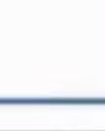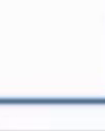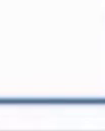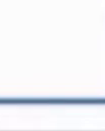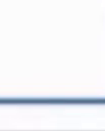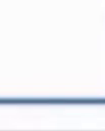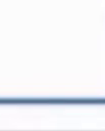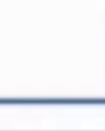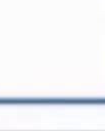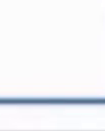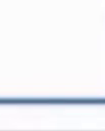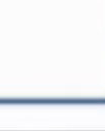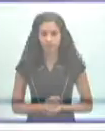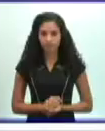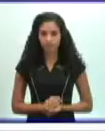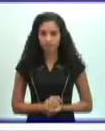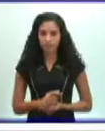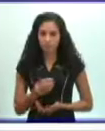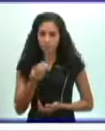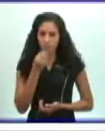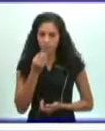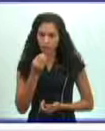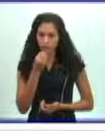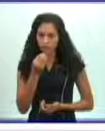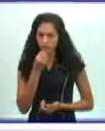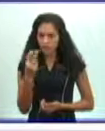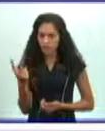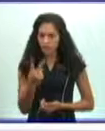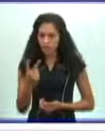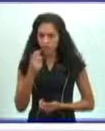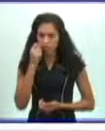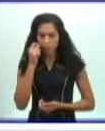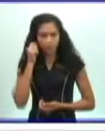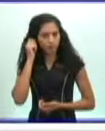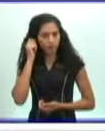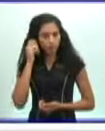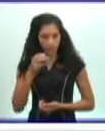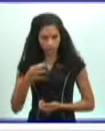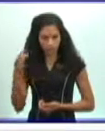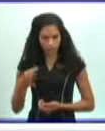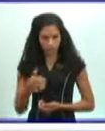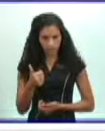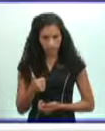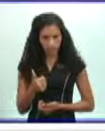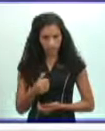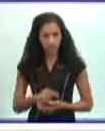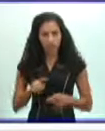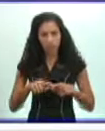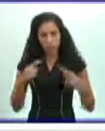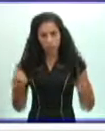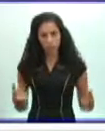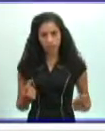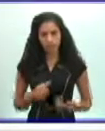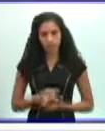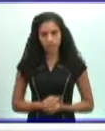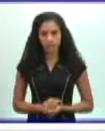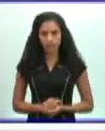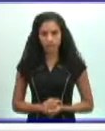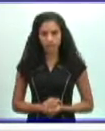Te pregunto, ¿es posible que ambos tengan la razón? ¿Por qué?